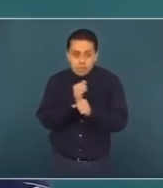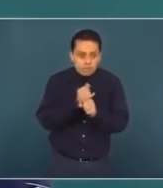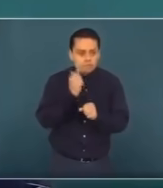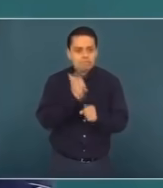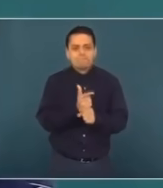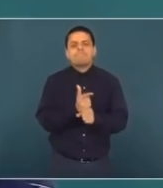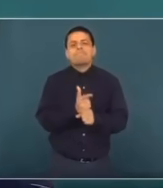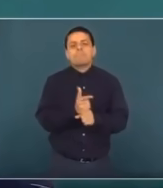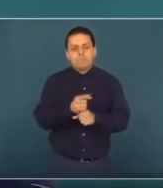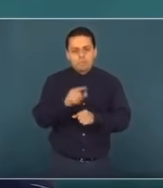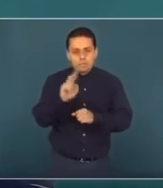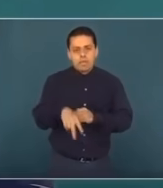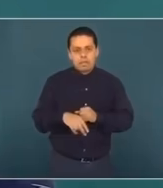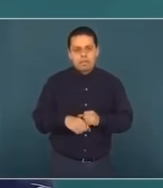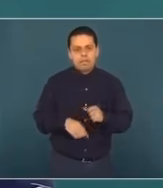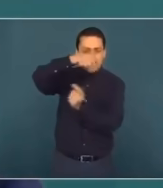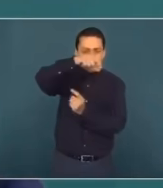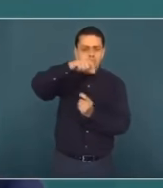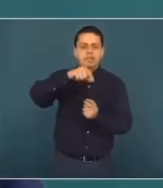efectiva, que no es apócrifa.